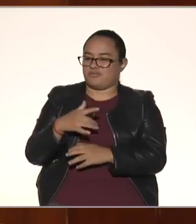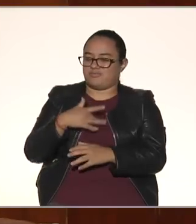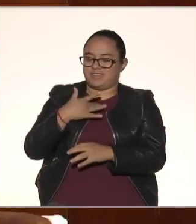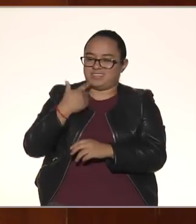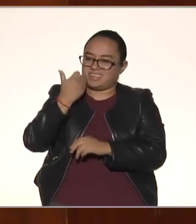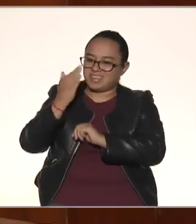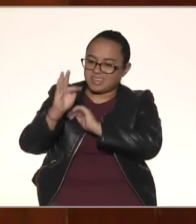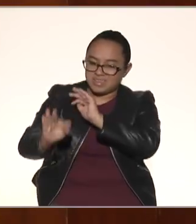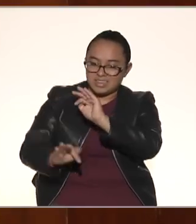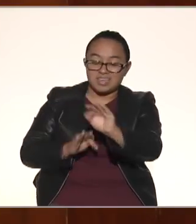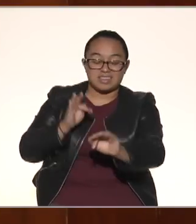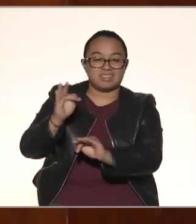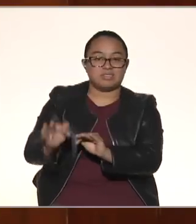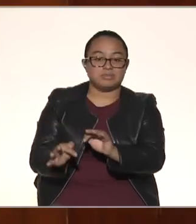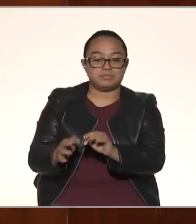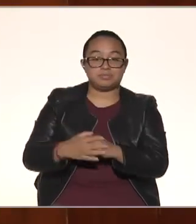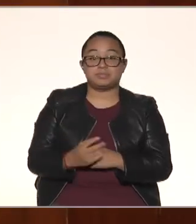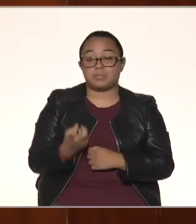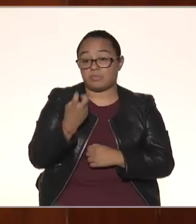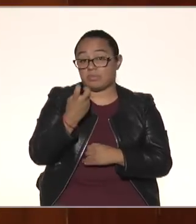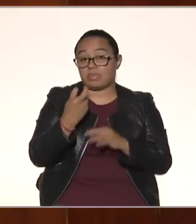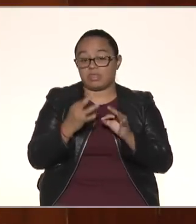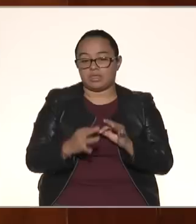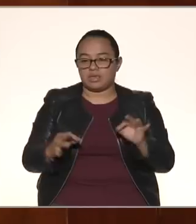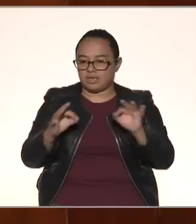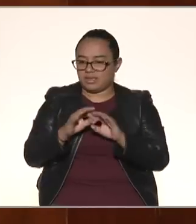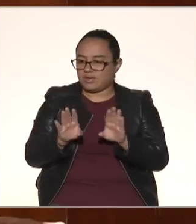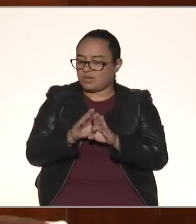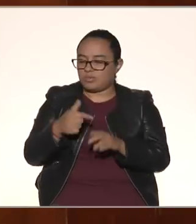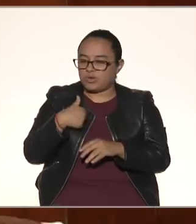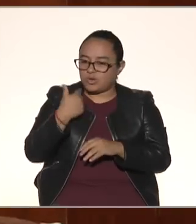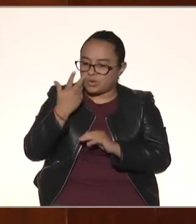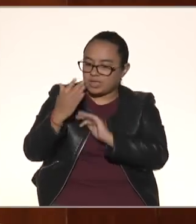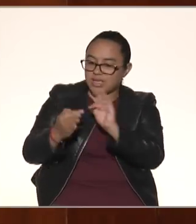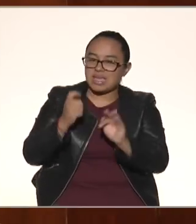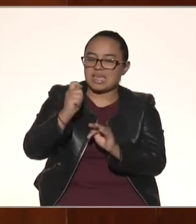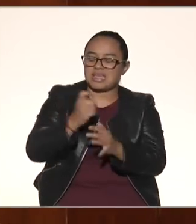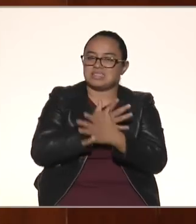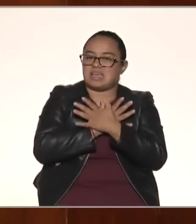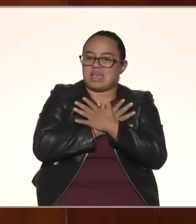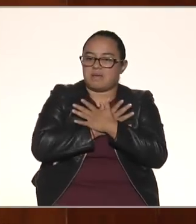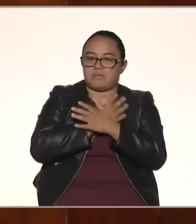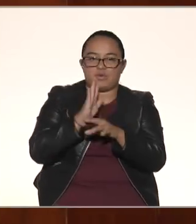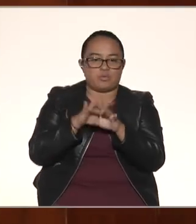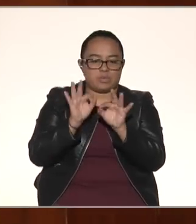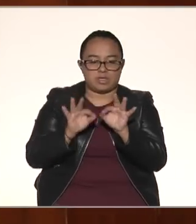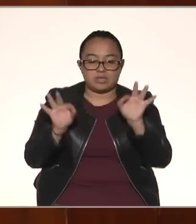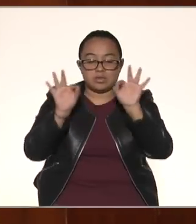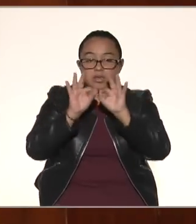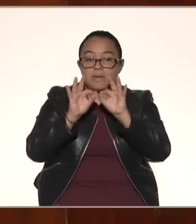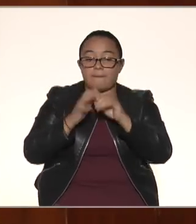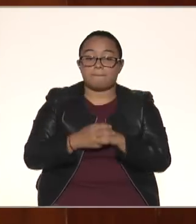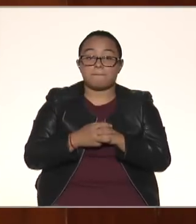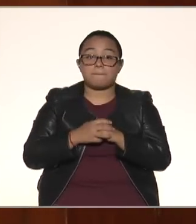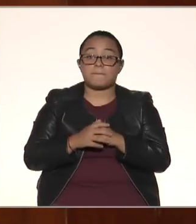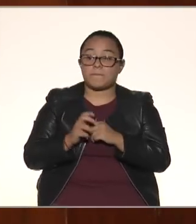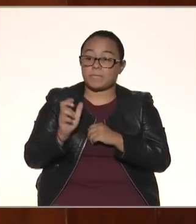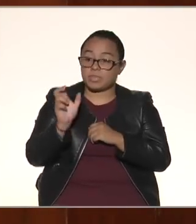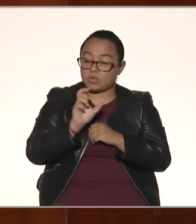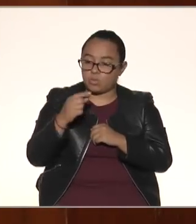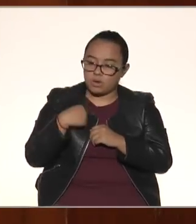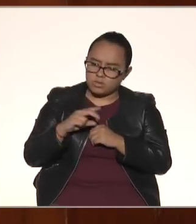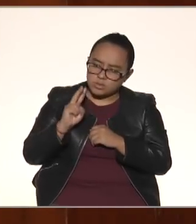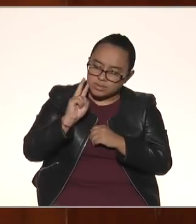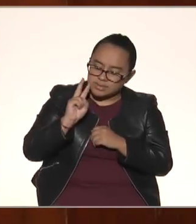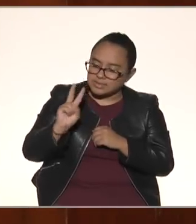la inspiración es otro punto importantísimo, la inspiración es el imán del amor, cuando nos inspira nuestra